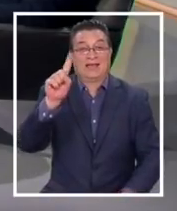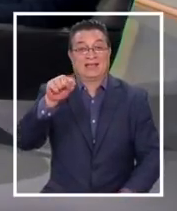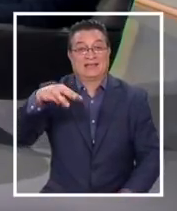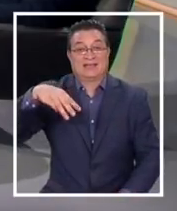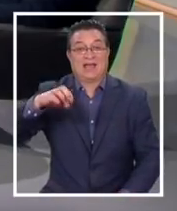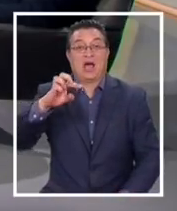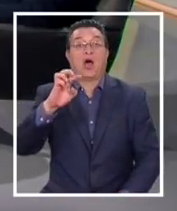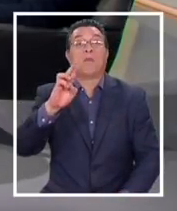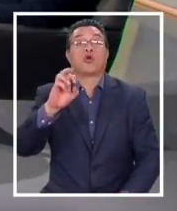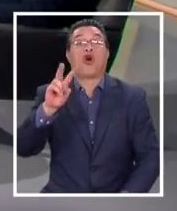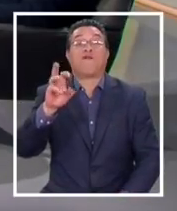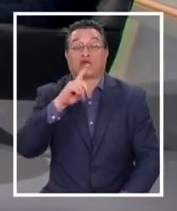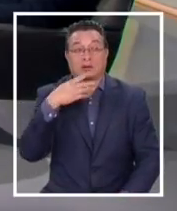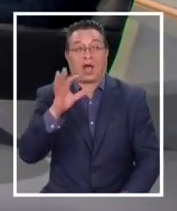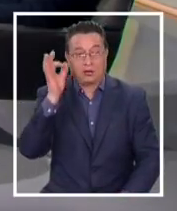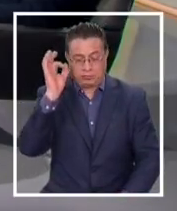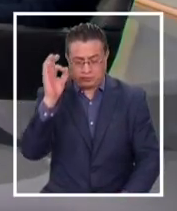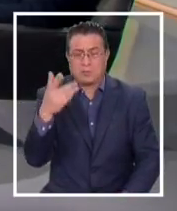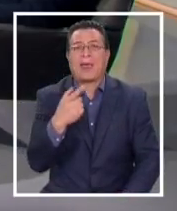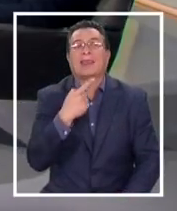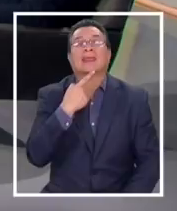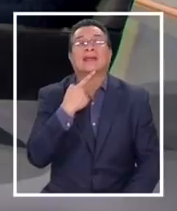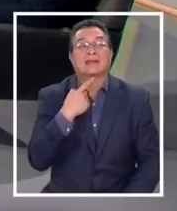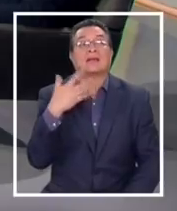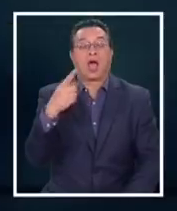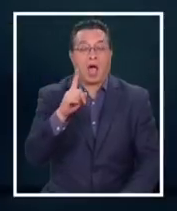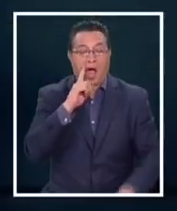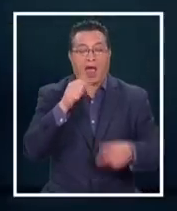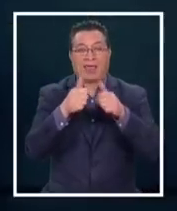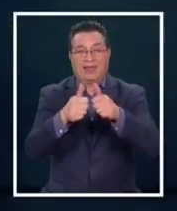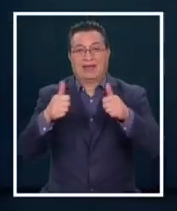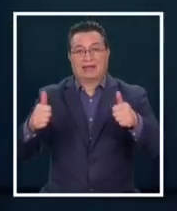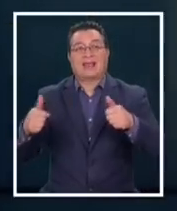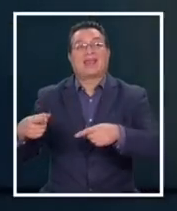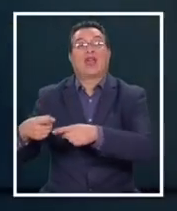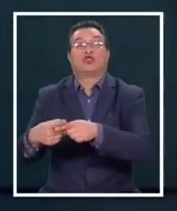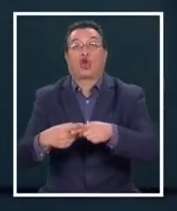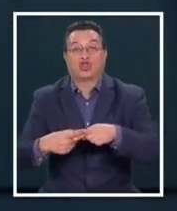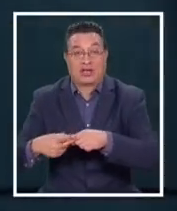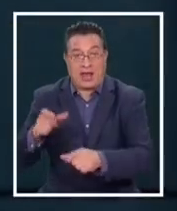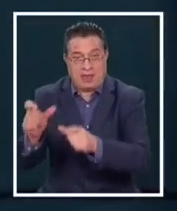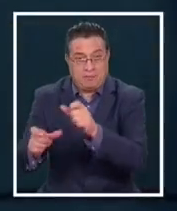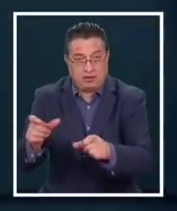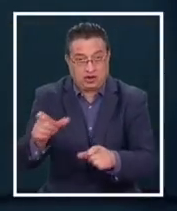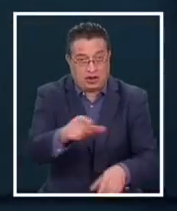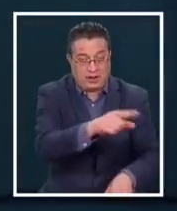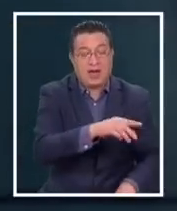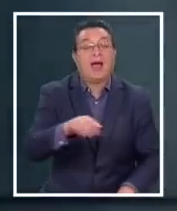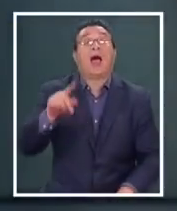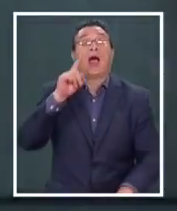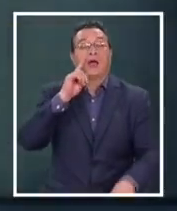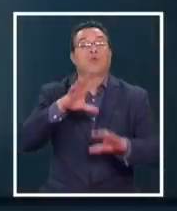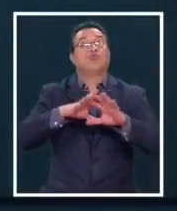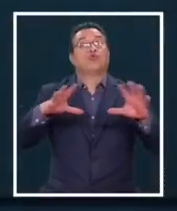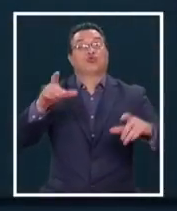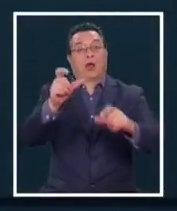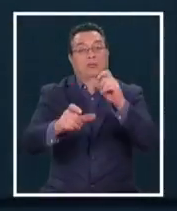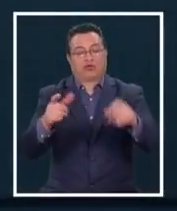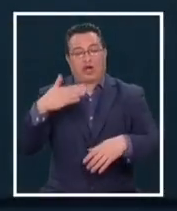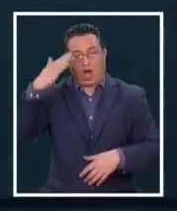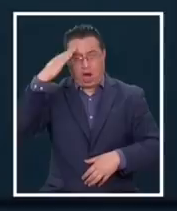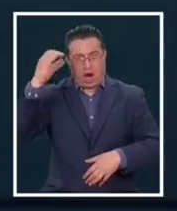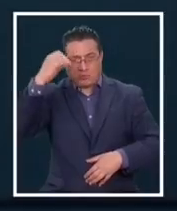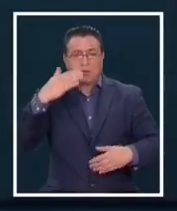se abordó ese tema. Sí. Fue una reunión muy interesante porque había dirigentes sociales, mucha gente que dio también su